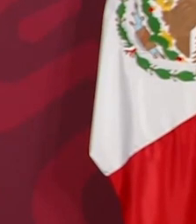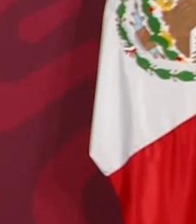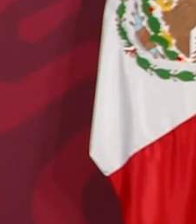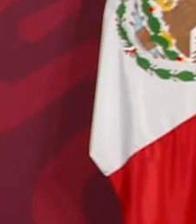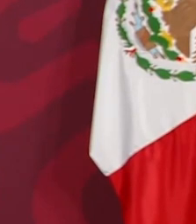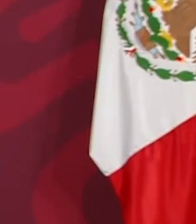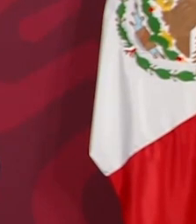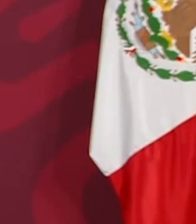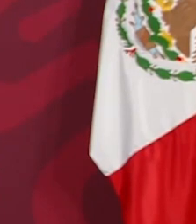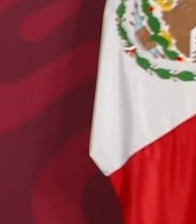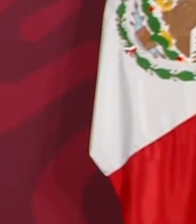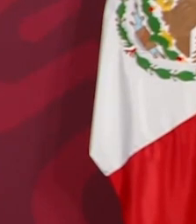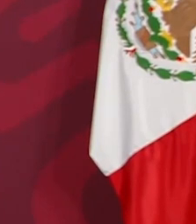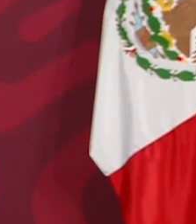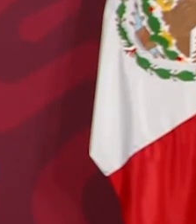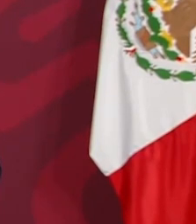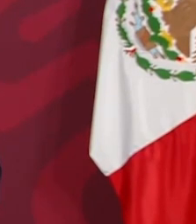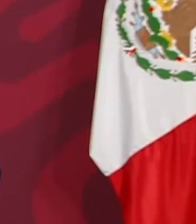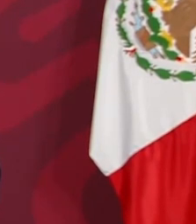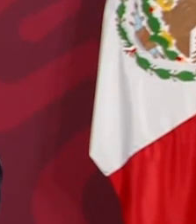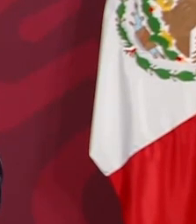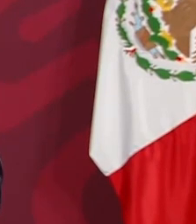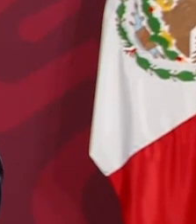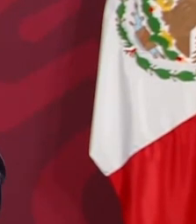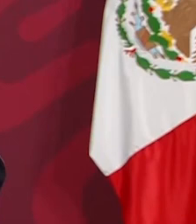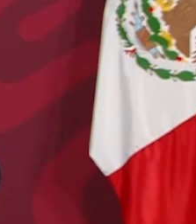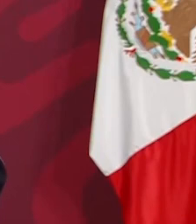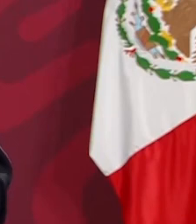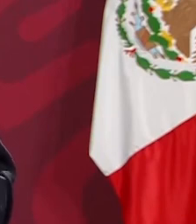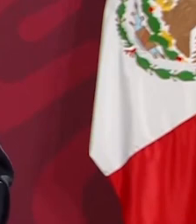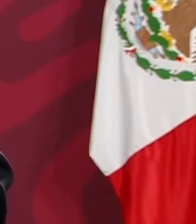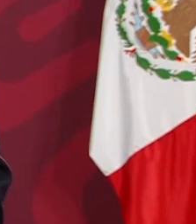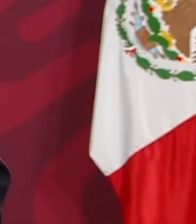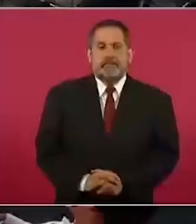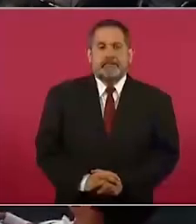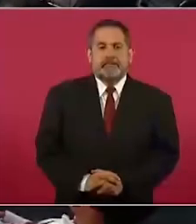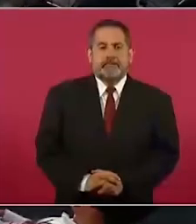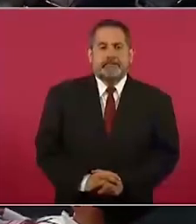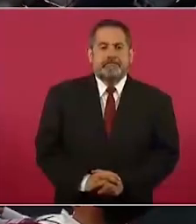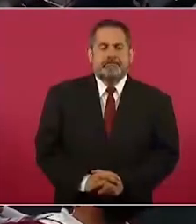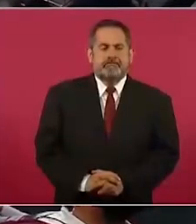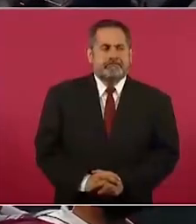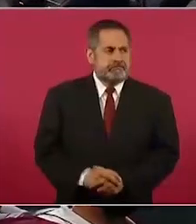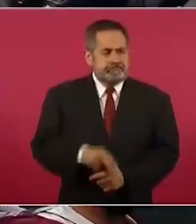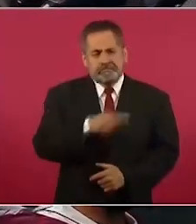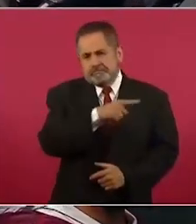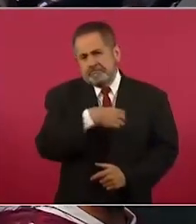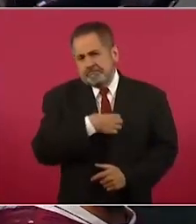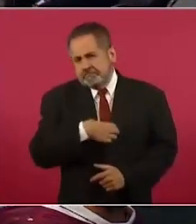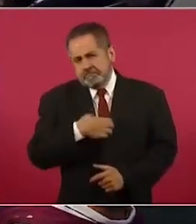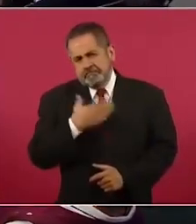muy respetuoso. Y lo cierto es que